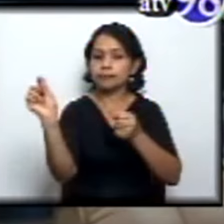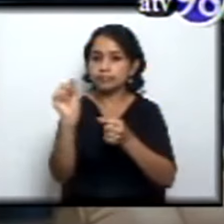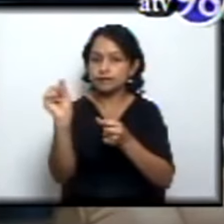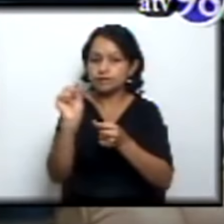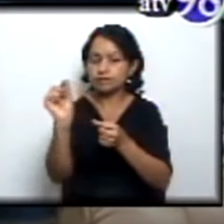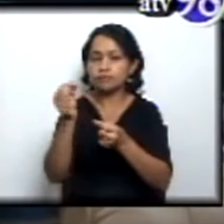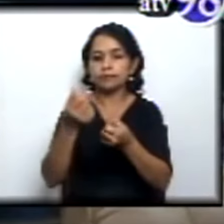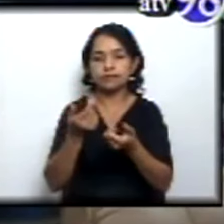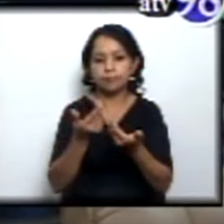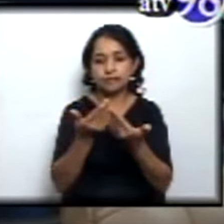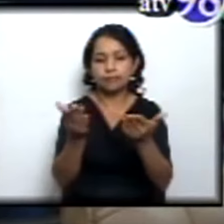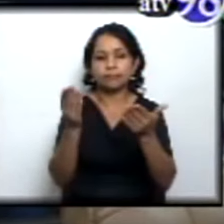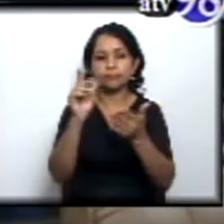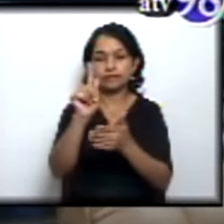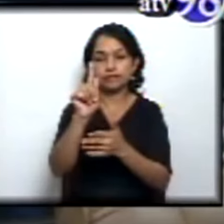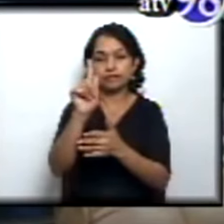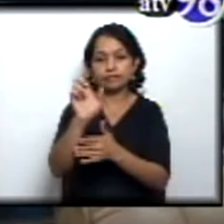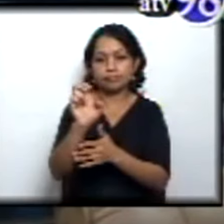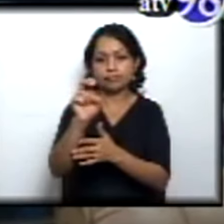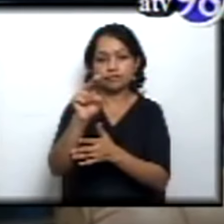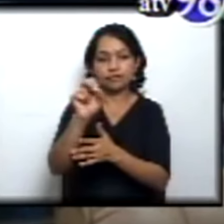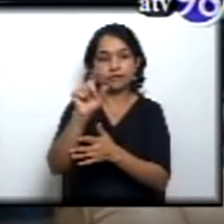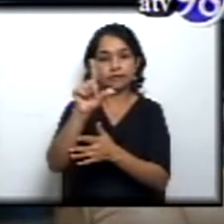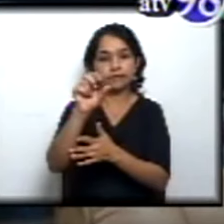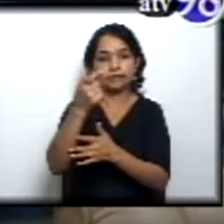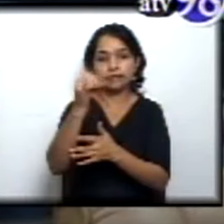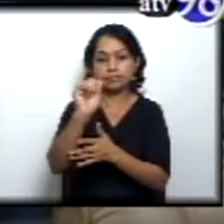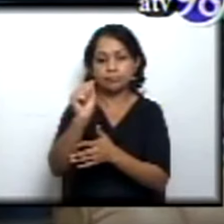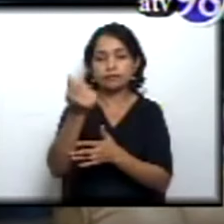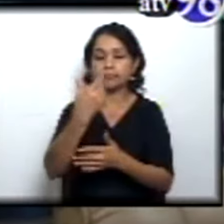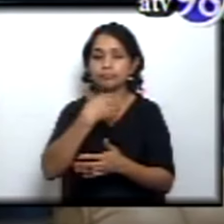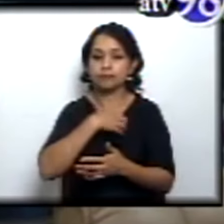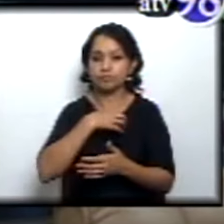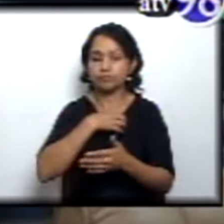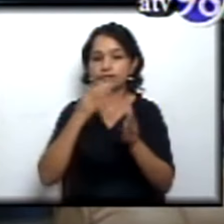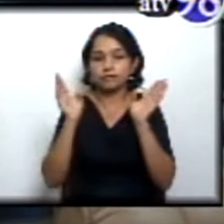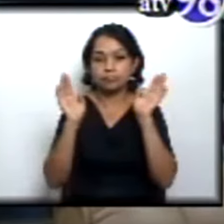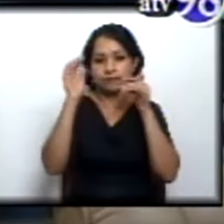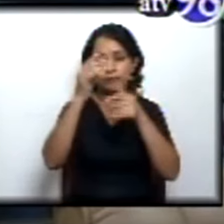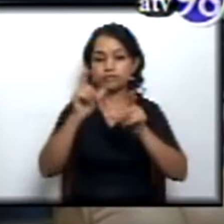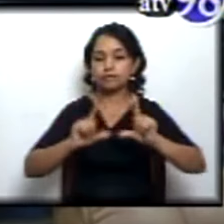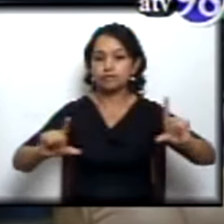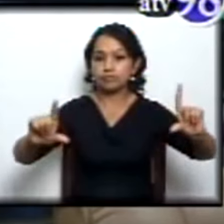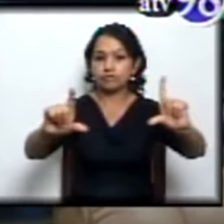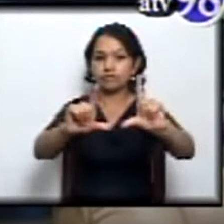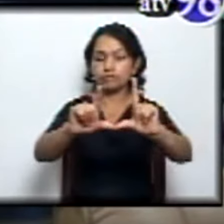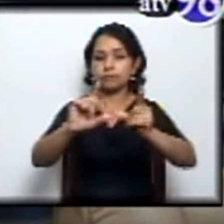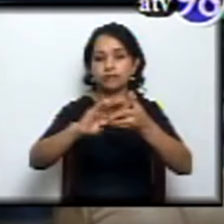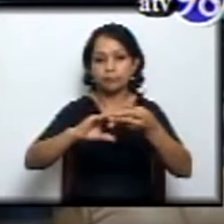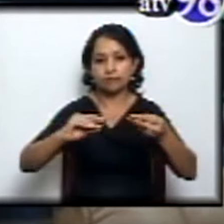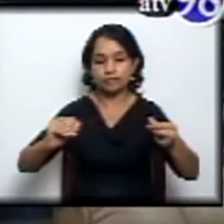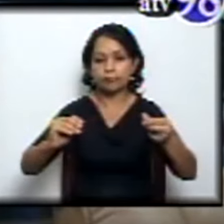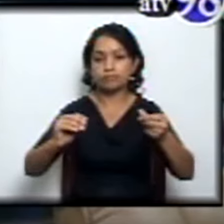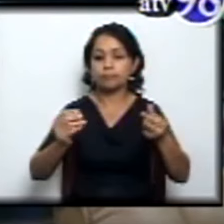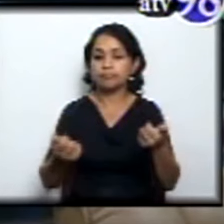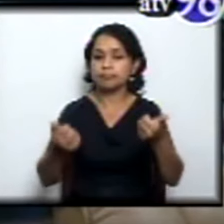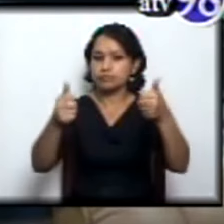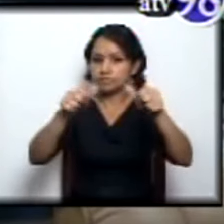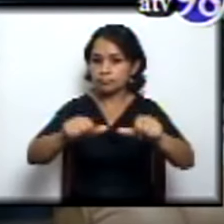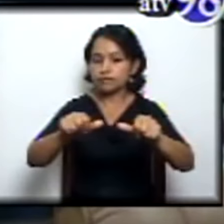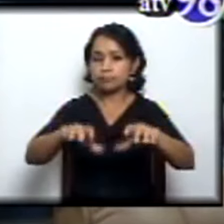crédito, a la tecnología, a la propiedad. Aprobar esta reforma va a